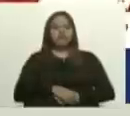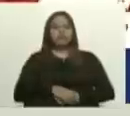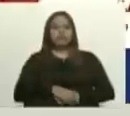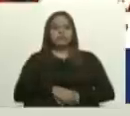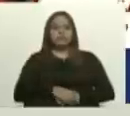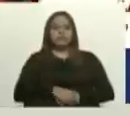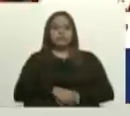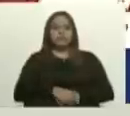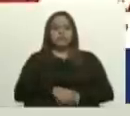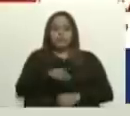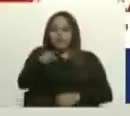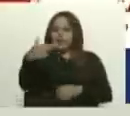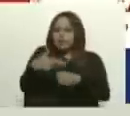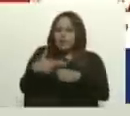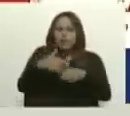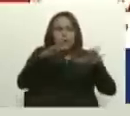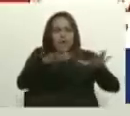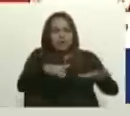Ese crudo está allí.